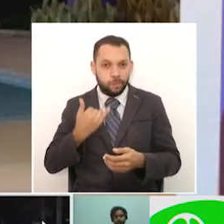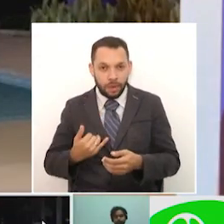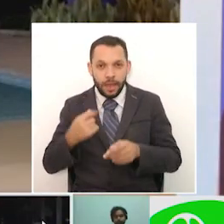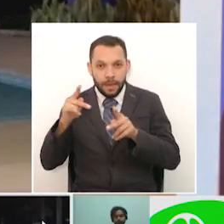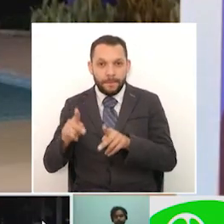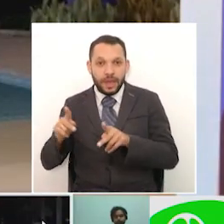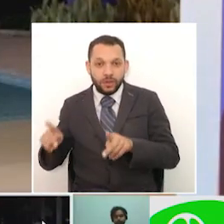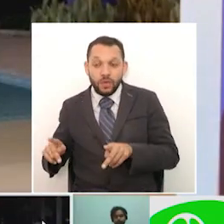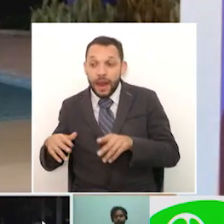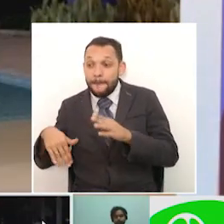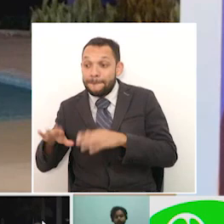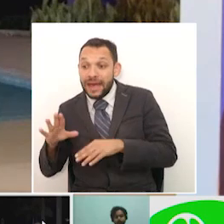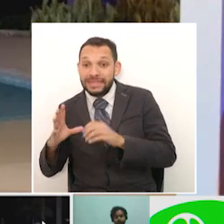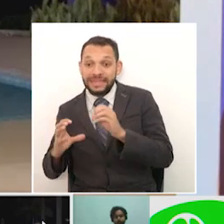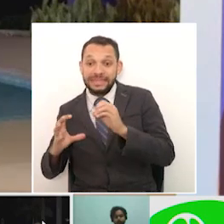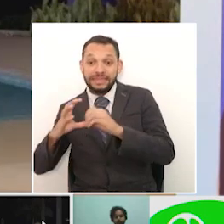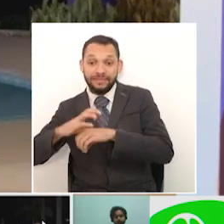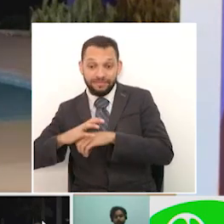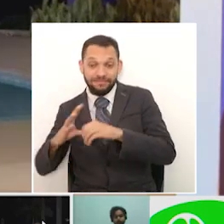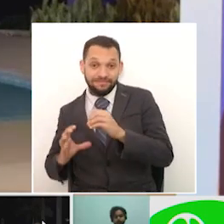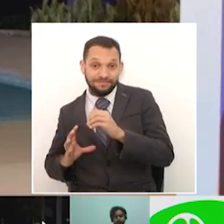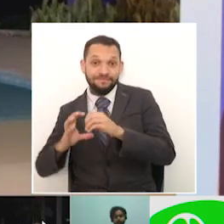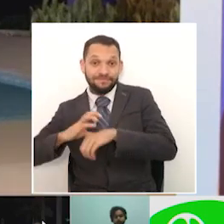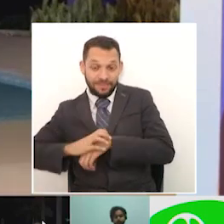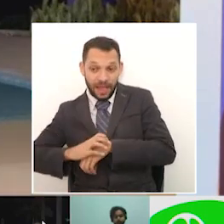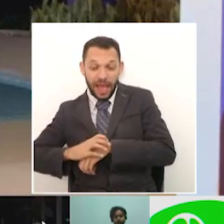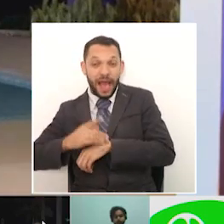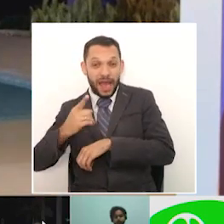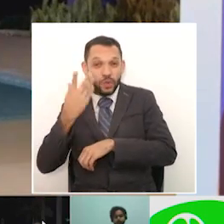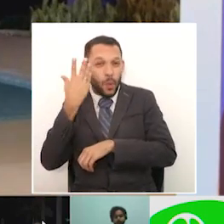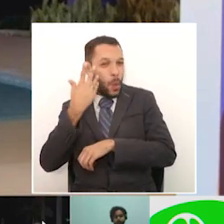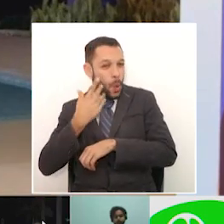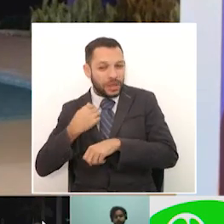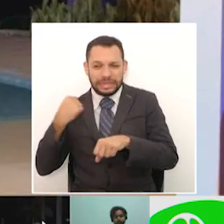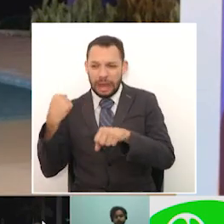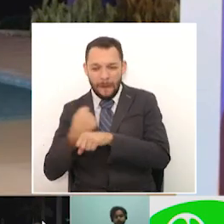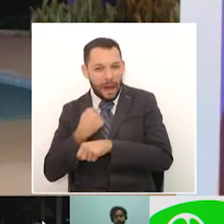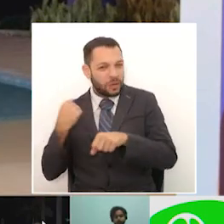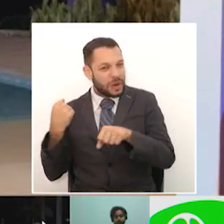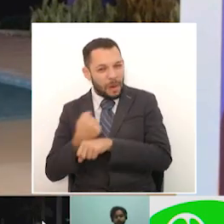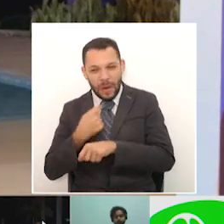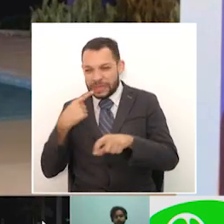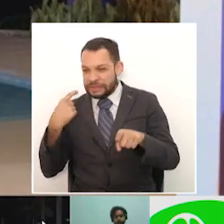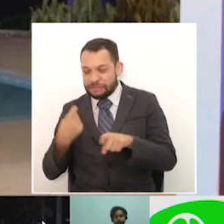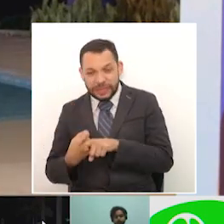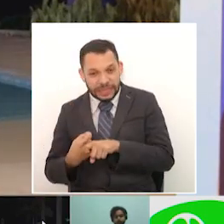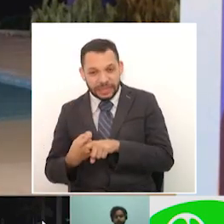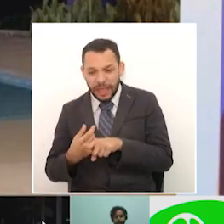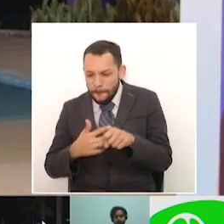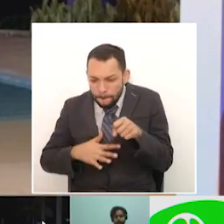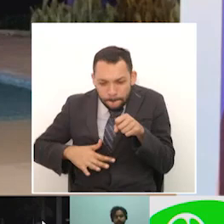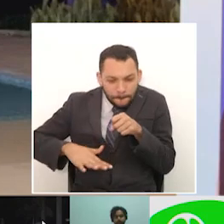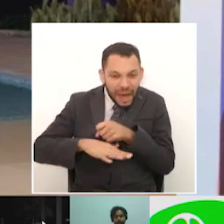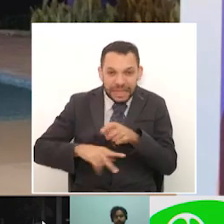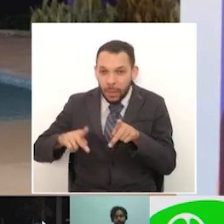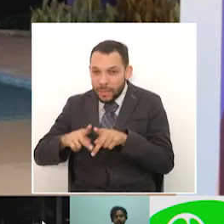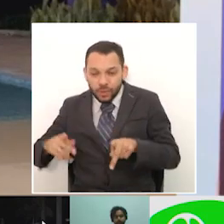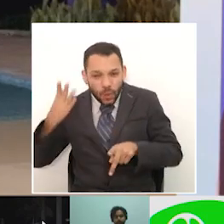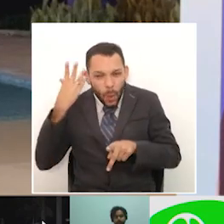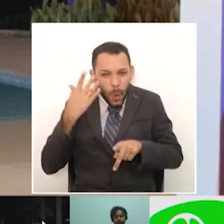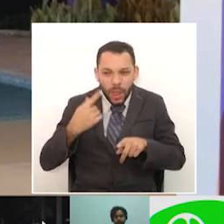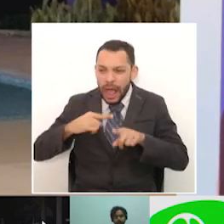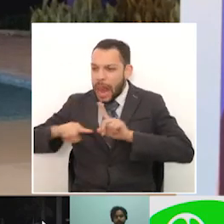personas infectadas, ya que ellos deben trabajar en el día a día para conseguir su alimento, como de una u otra manera también lo vemos en